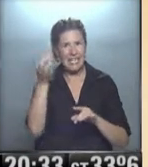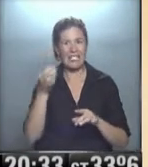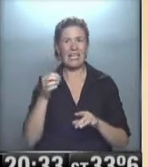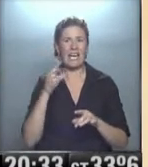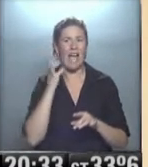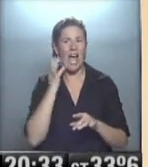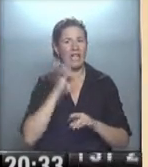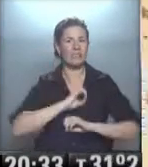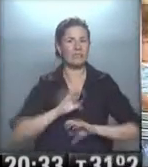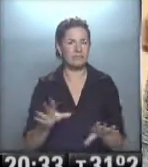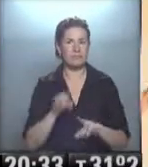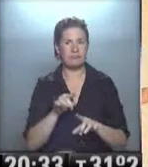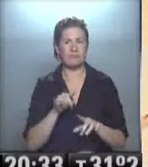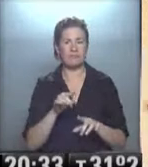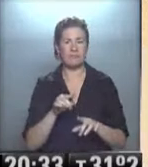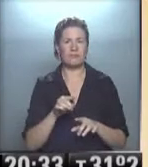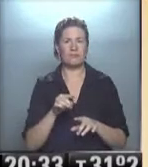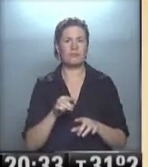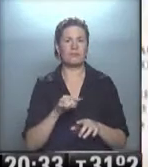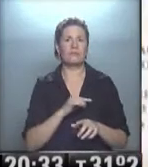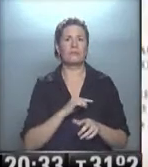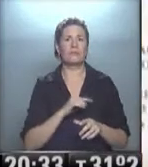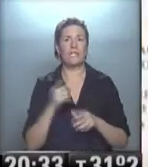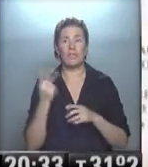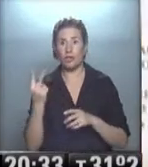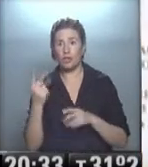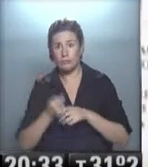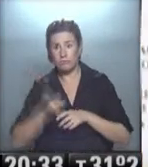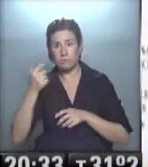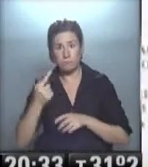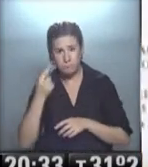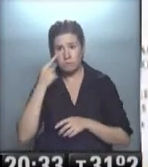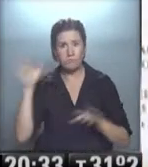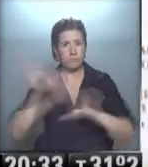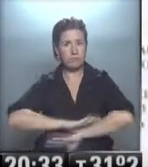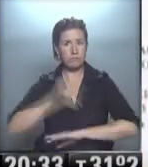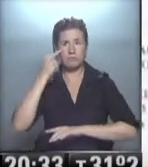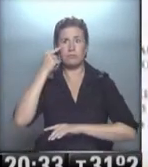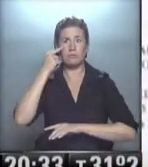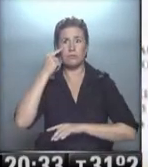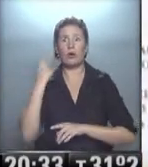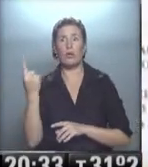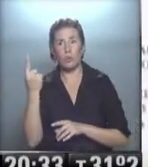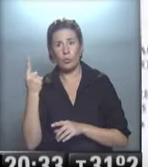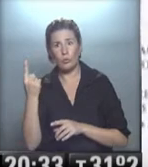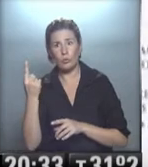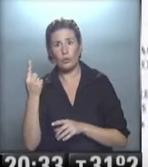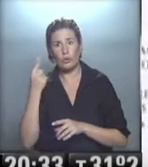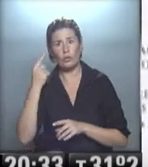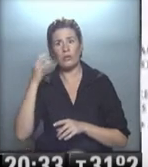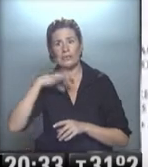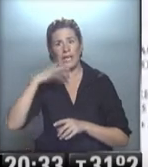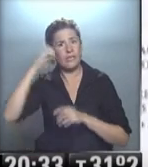severa. De los heridos con corcho tenemos uno de los heridos con una hemorragia vítrea que posiblemente pueda ser